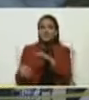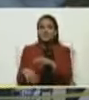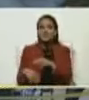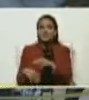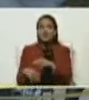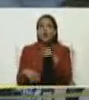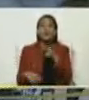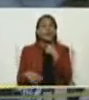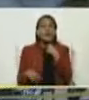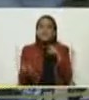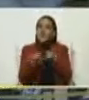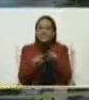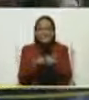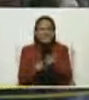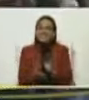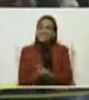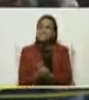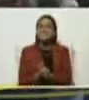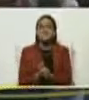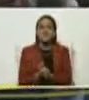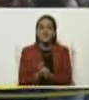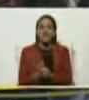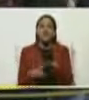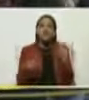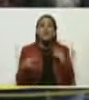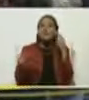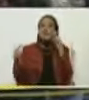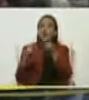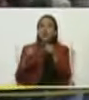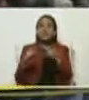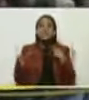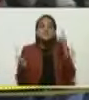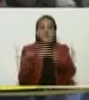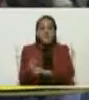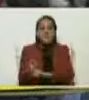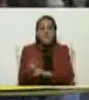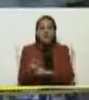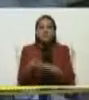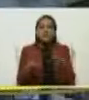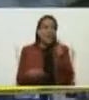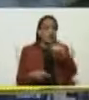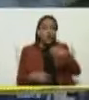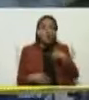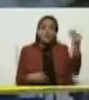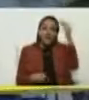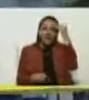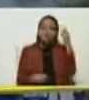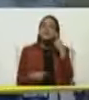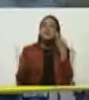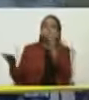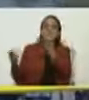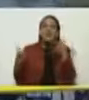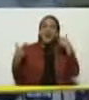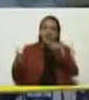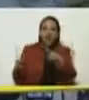gusta el chisme. Cuando yo conocí a Cilia. ¿Ah? Ahí